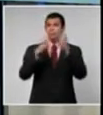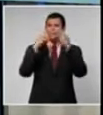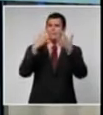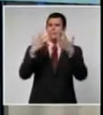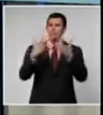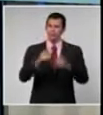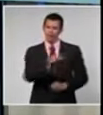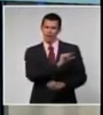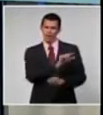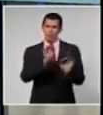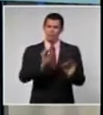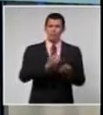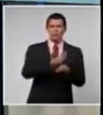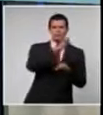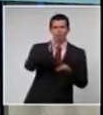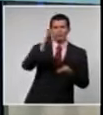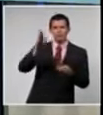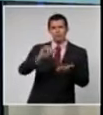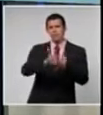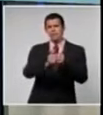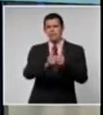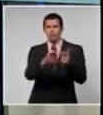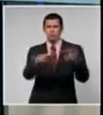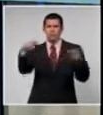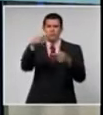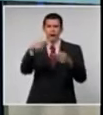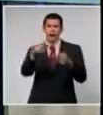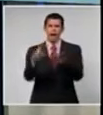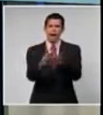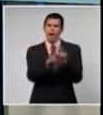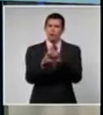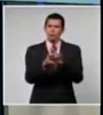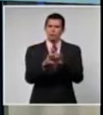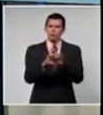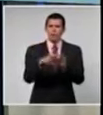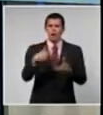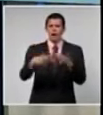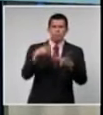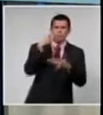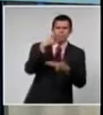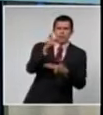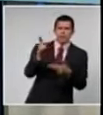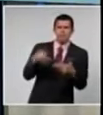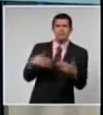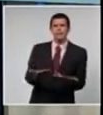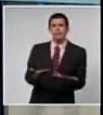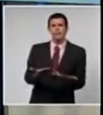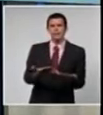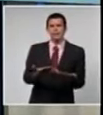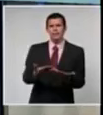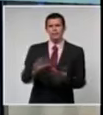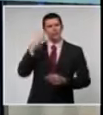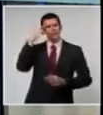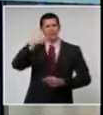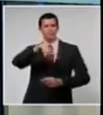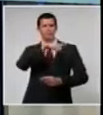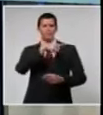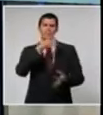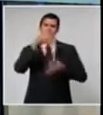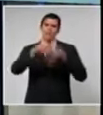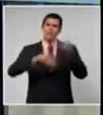reciente recorrido nacional de la dirección del INDER. Hace días publicamos el famoso tema del drenaje del estadio Julio Antonio Mella